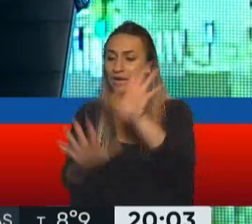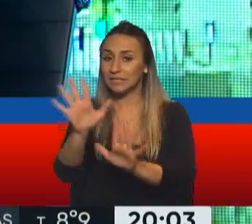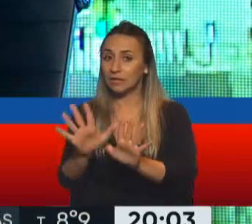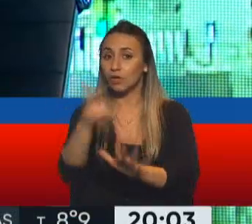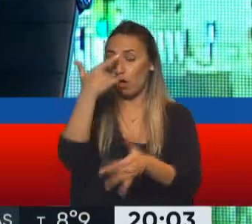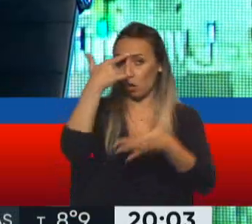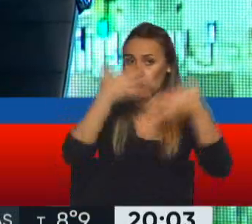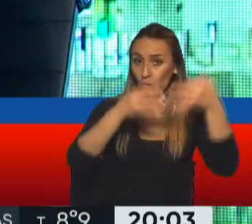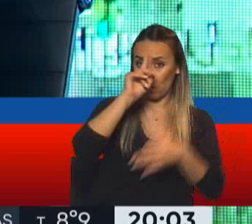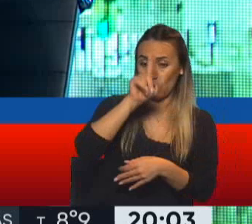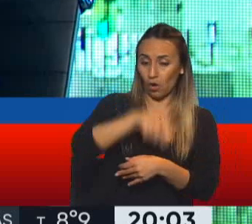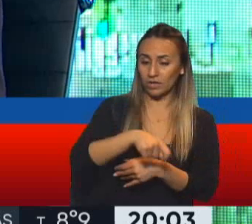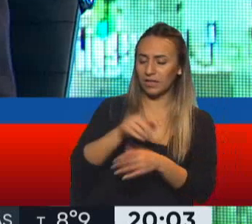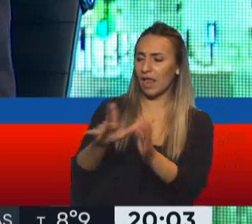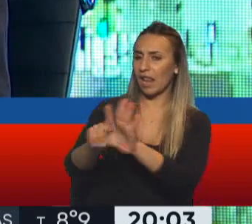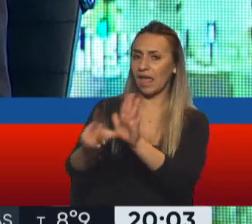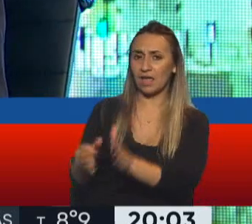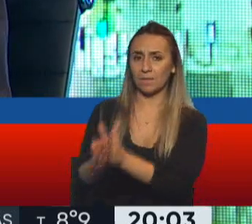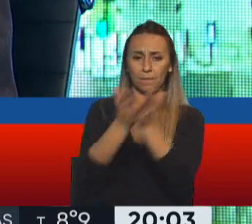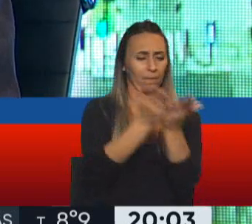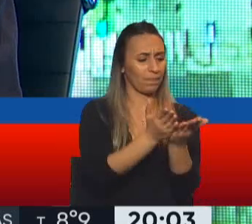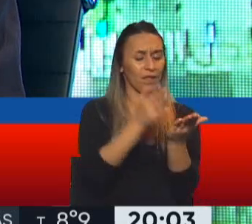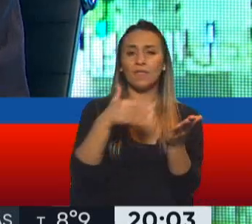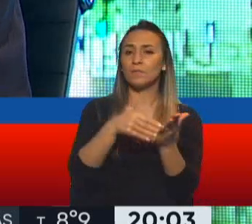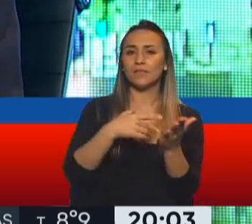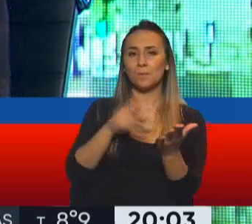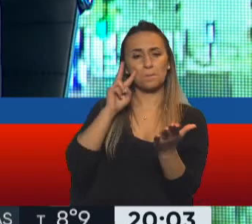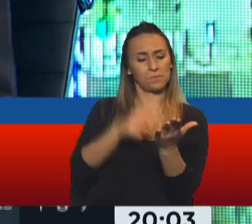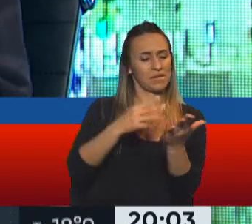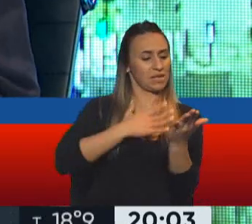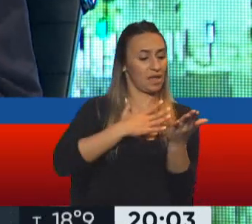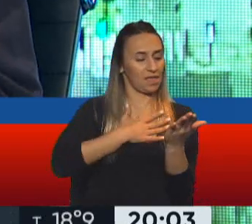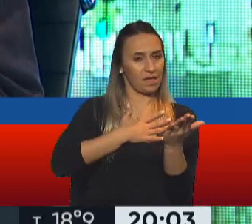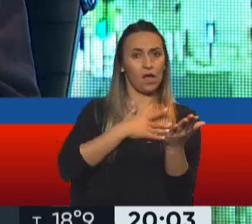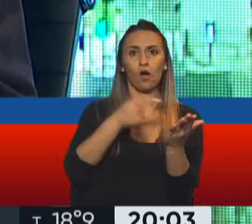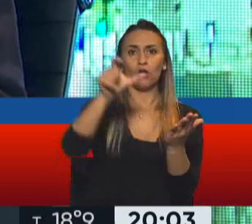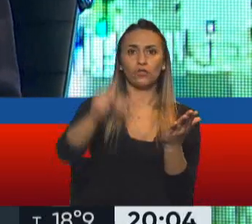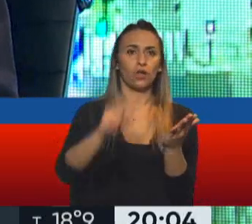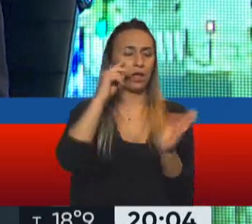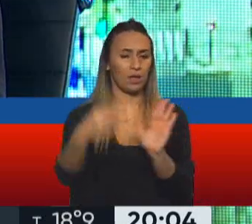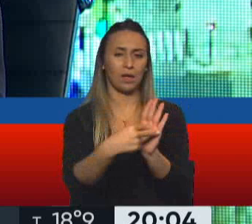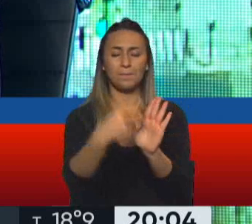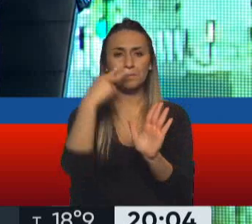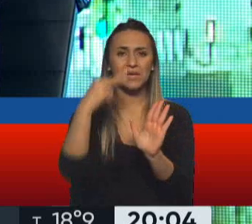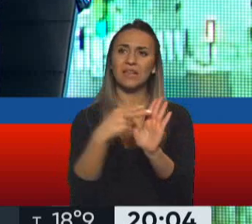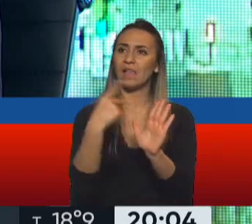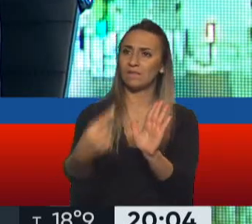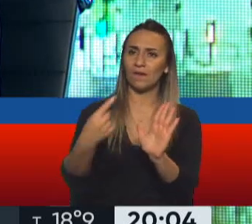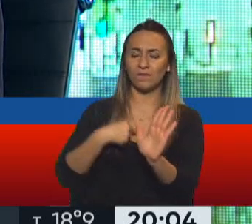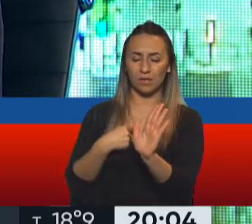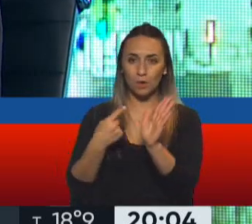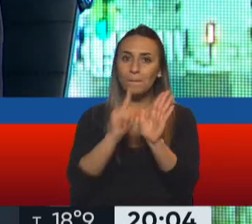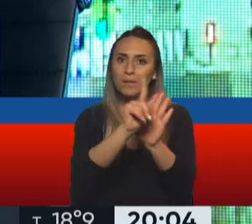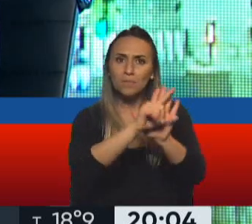interprete esa ley, la interprete de acuerdo a esa visión del mundo, esa ideología. A mí me parece que desde ahí, de inicio, hay un problema, por